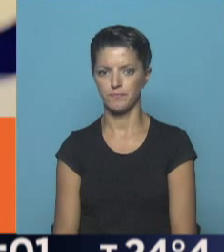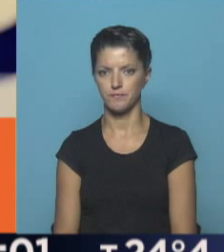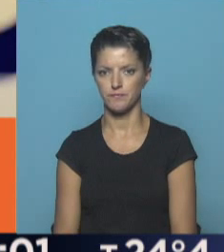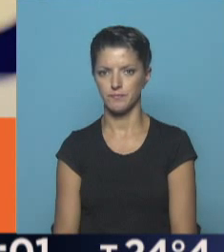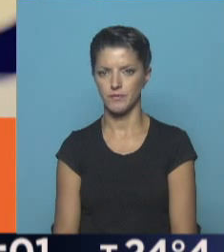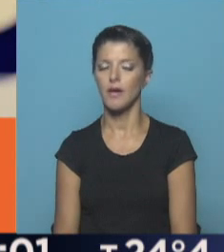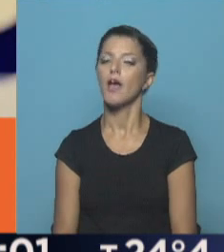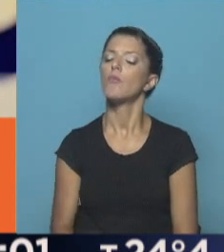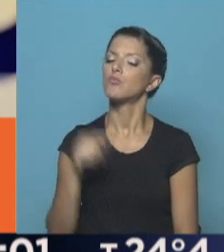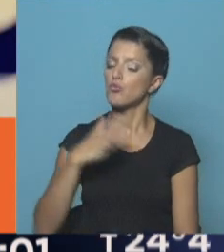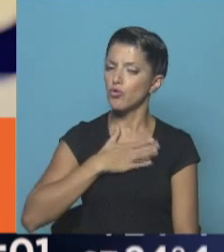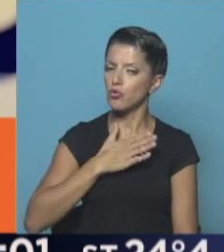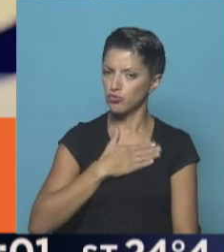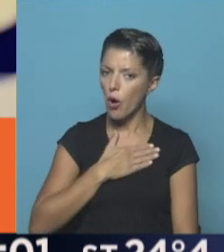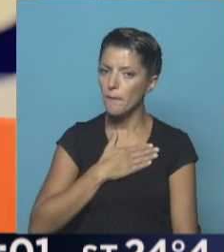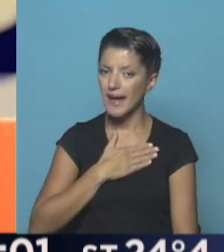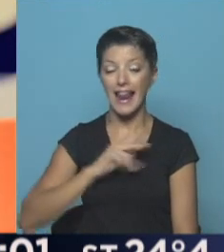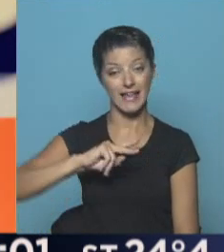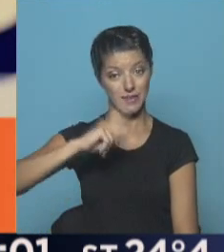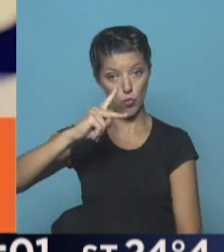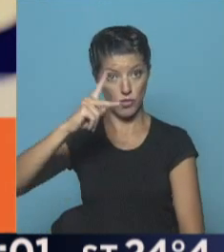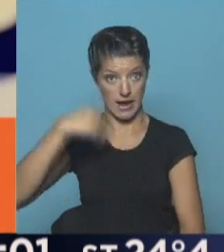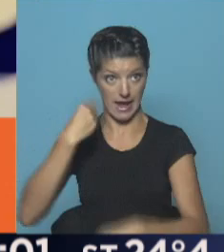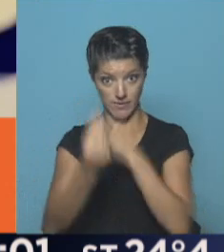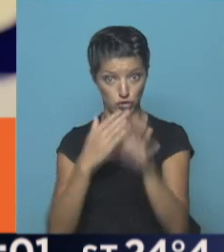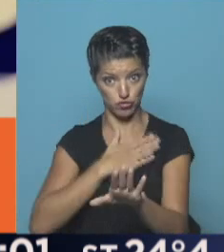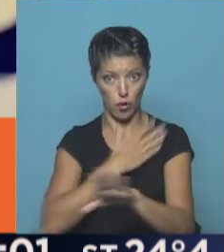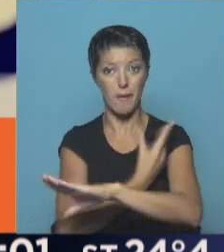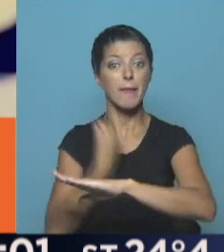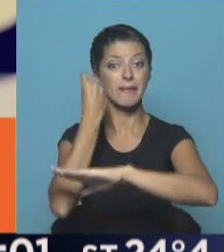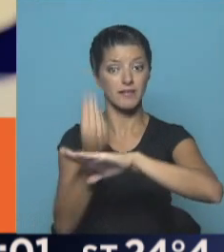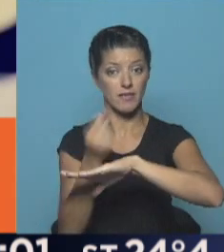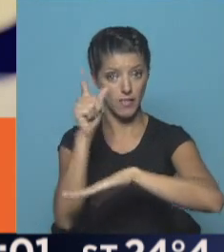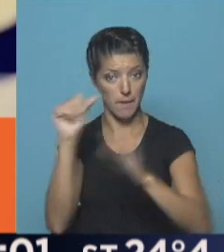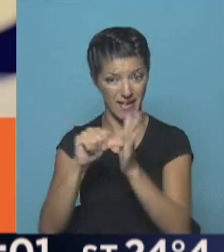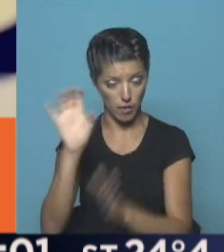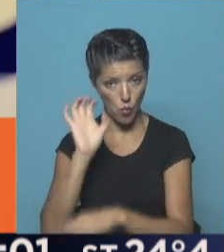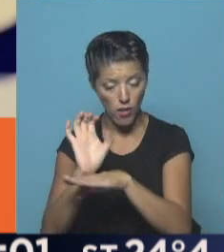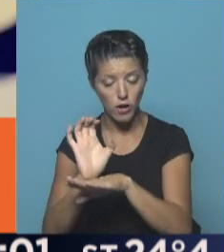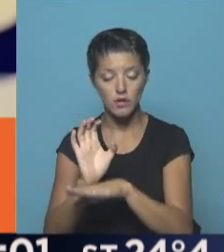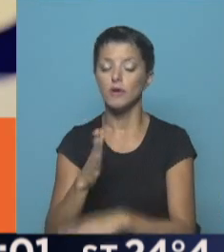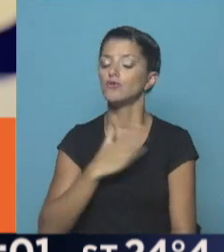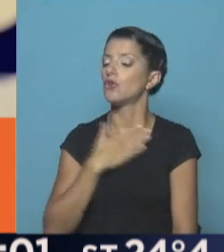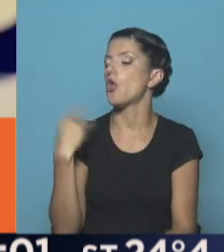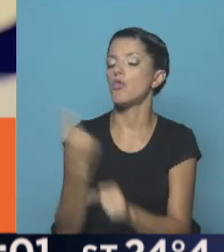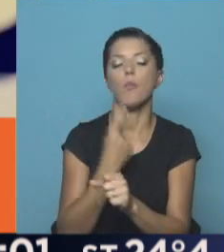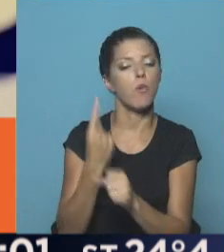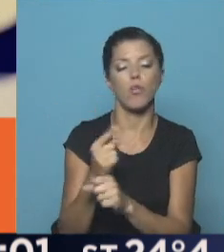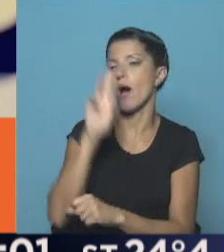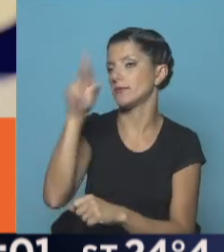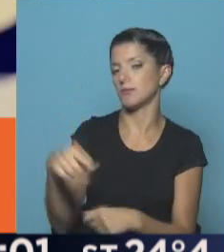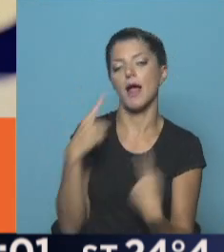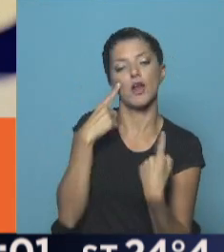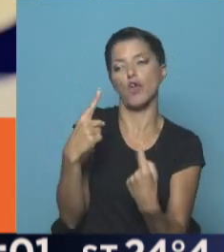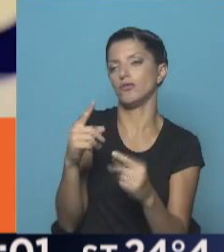ocasión en que participo por segunda vez como candidato a la presidencia del Ecuador, no puedo aceptar esos